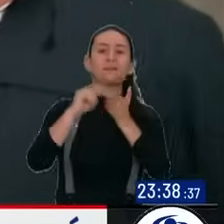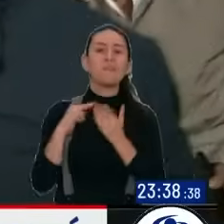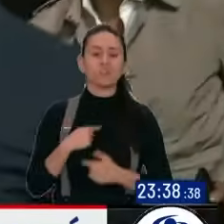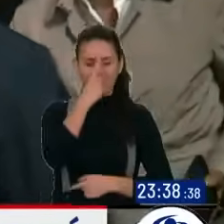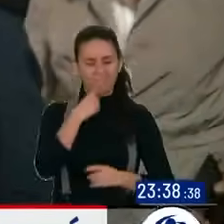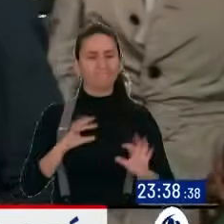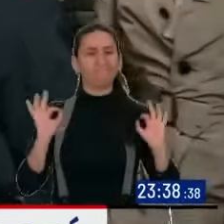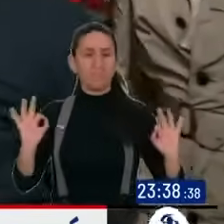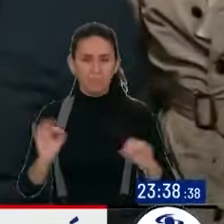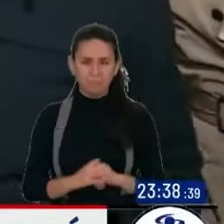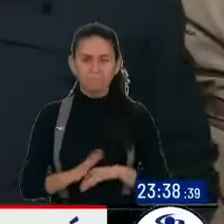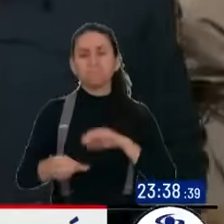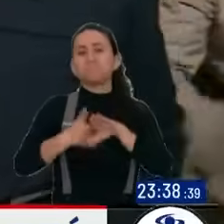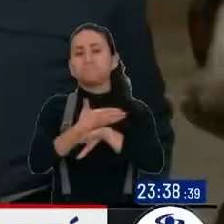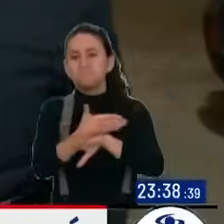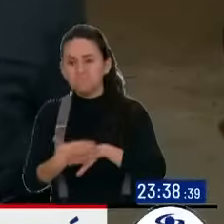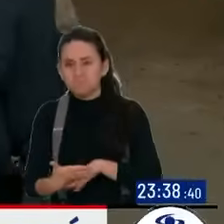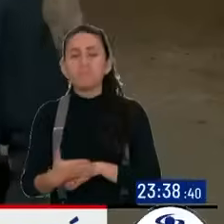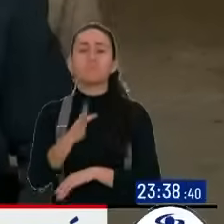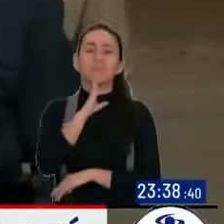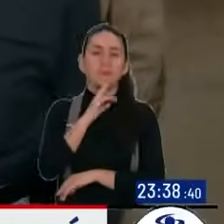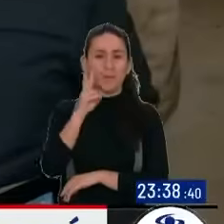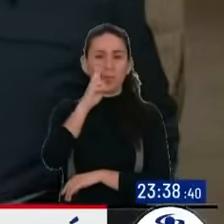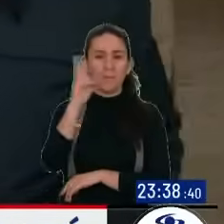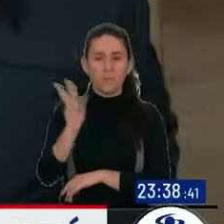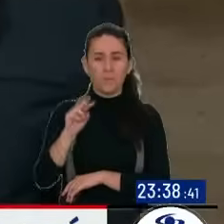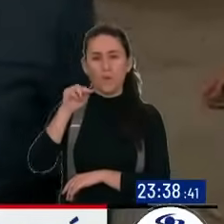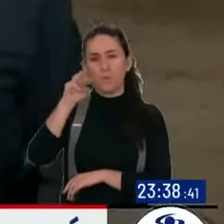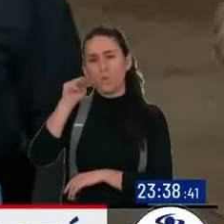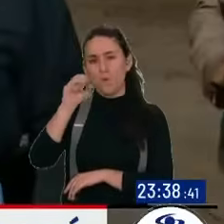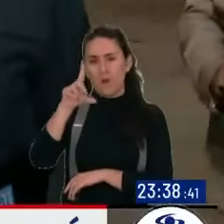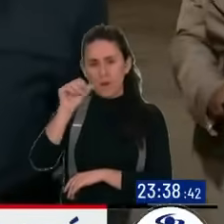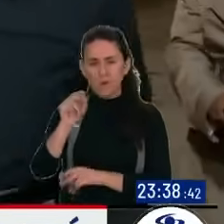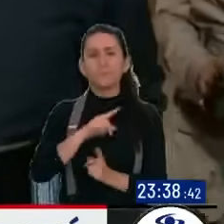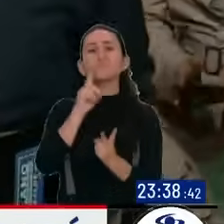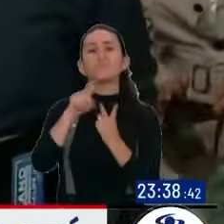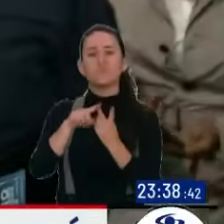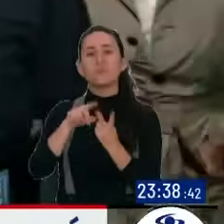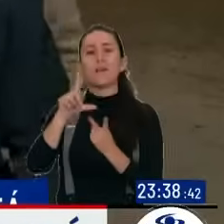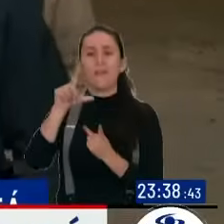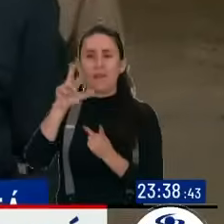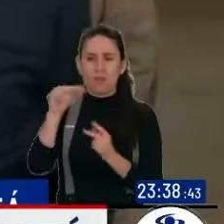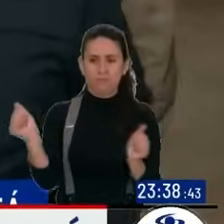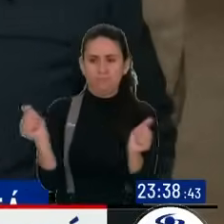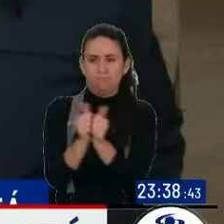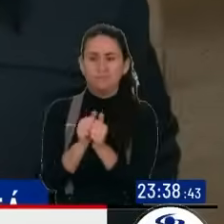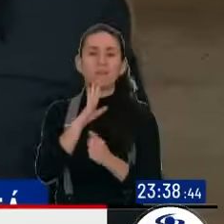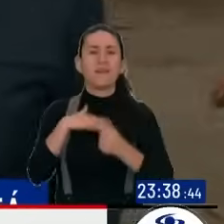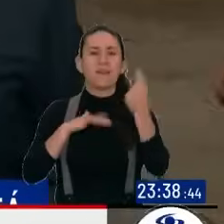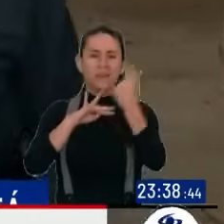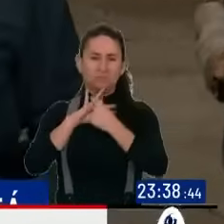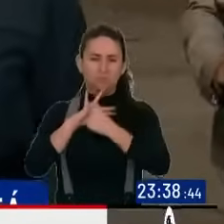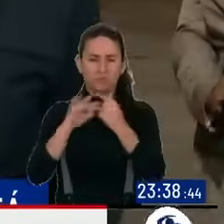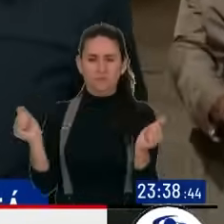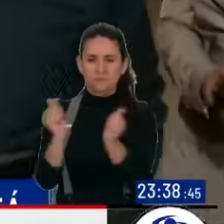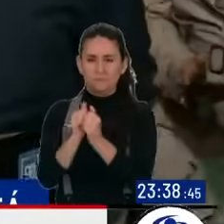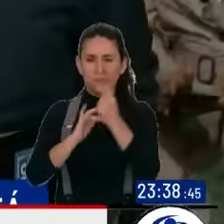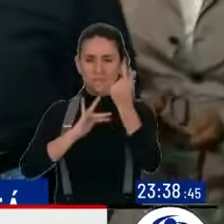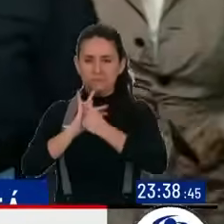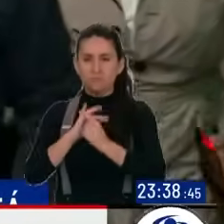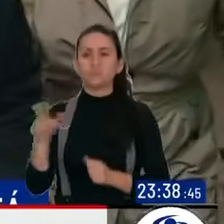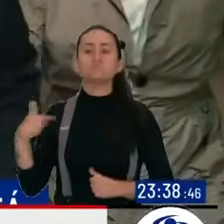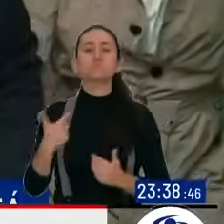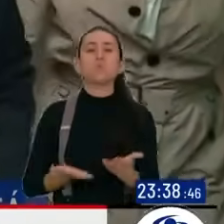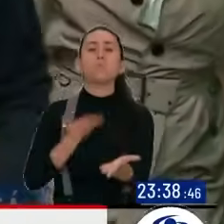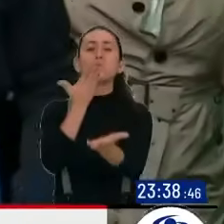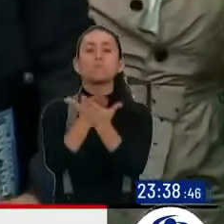luchas. A los pocos minutos, Diego Molano, igual que Rodrigo Lara, llegó acompañado por su esposa. Se prepara una propuesta de cómo